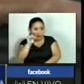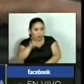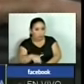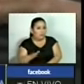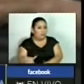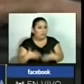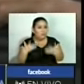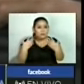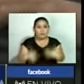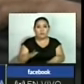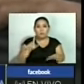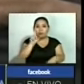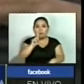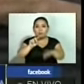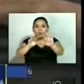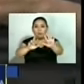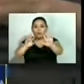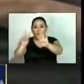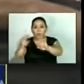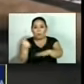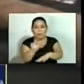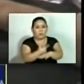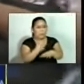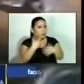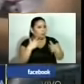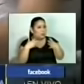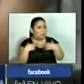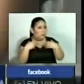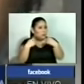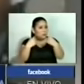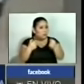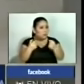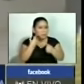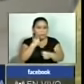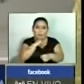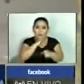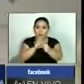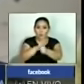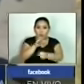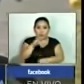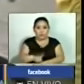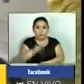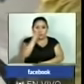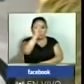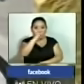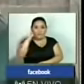enfermedad, 182 personas han superado el coronavirus en El Salvador.